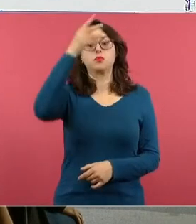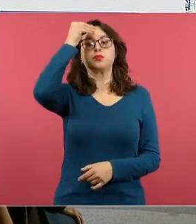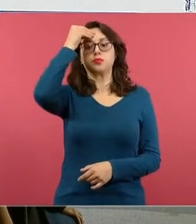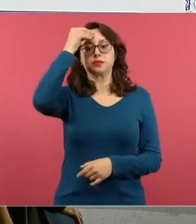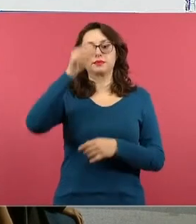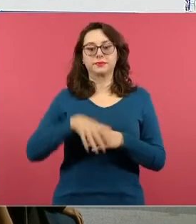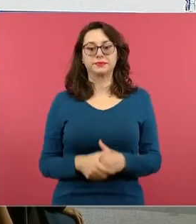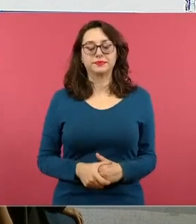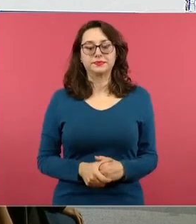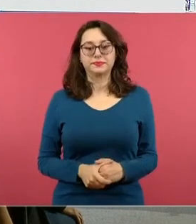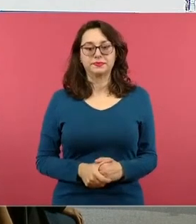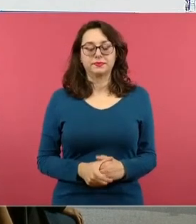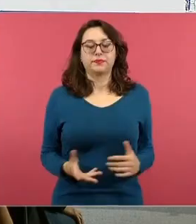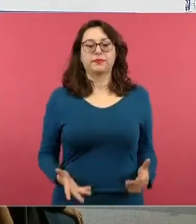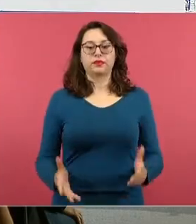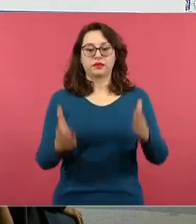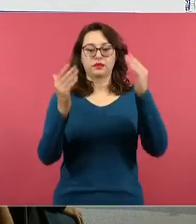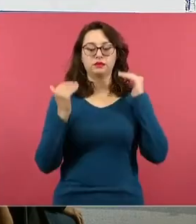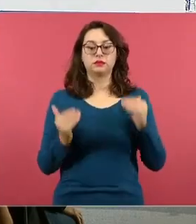Bueno,